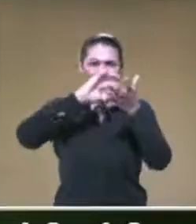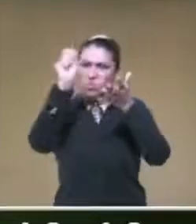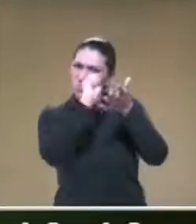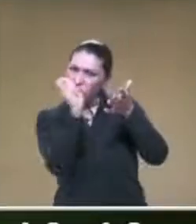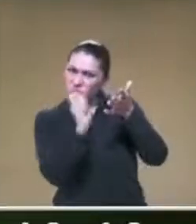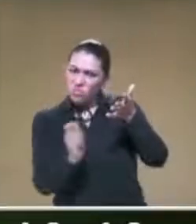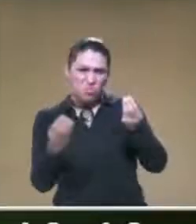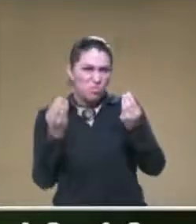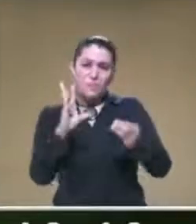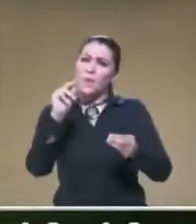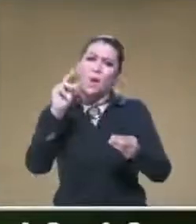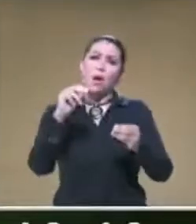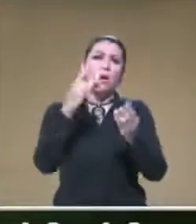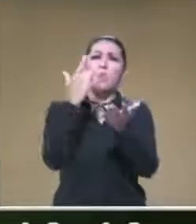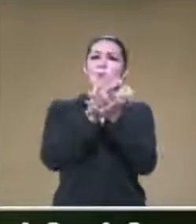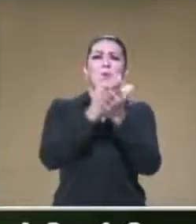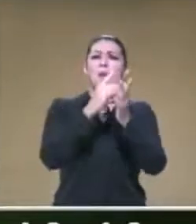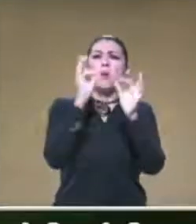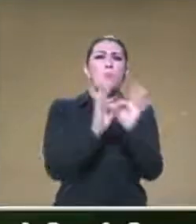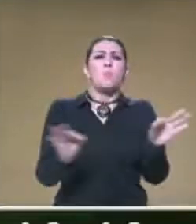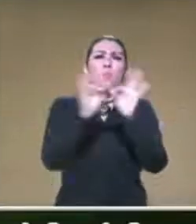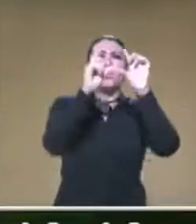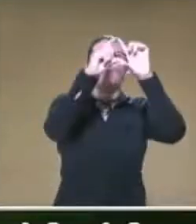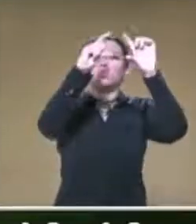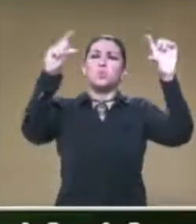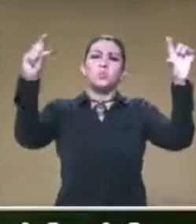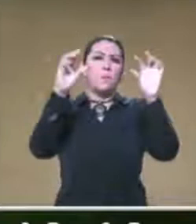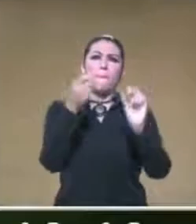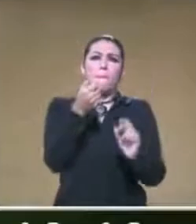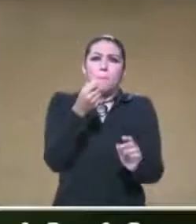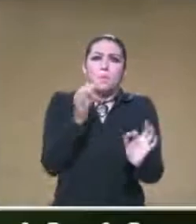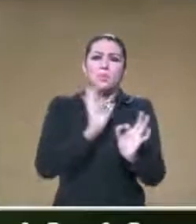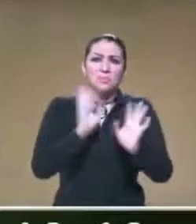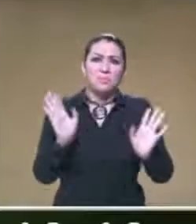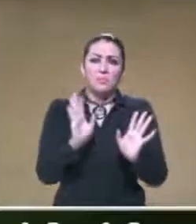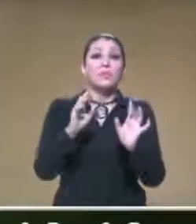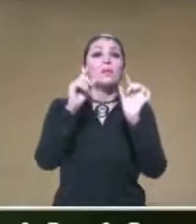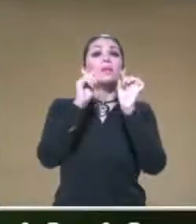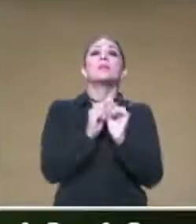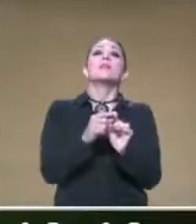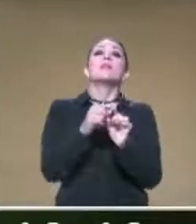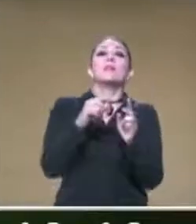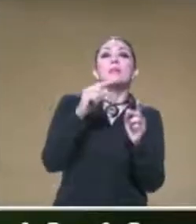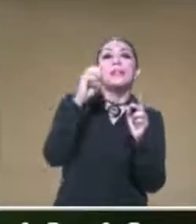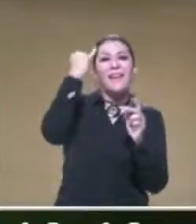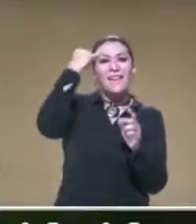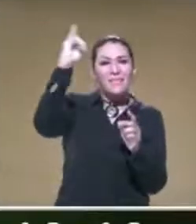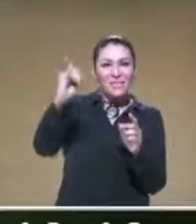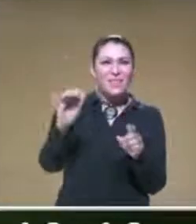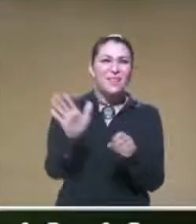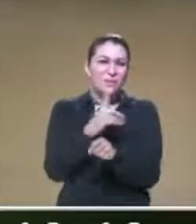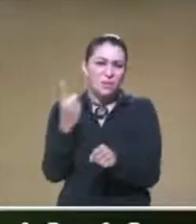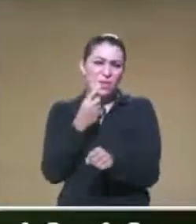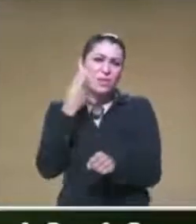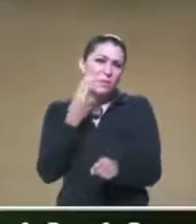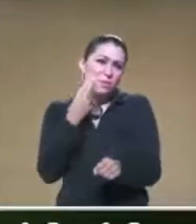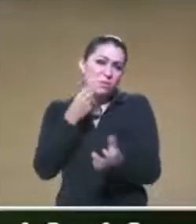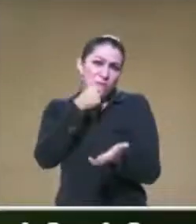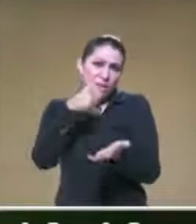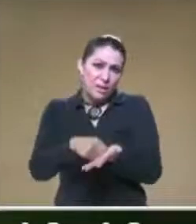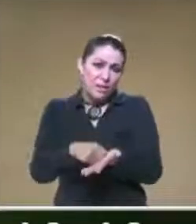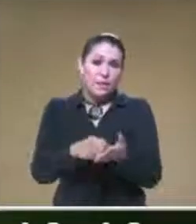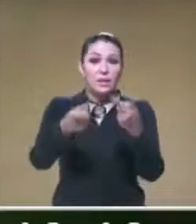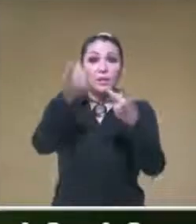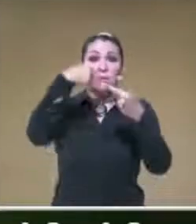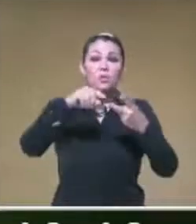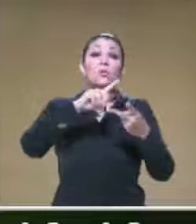puedes especificar las partes principales. En la introducción señalarías la idea principal y se hace directamente